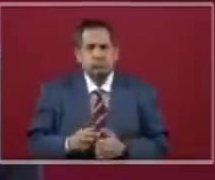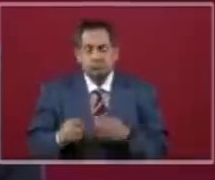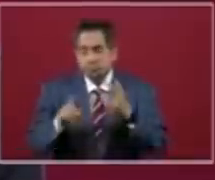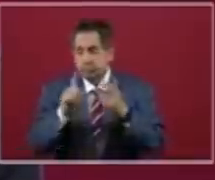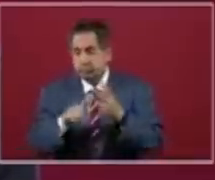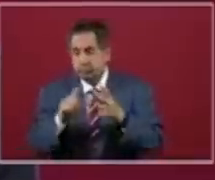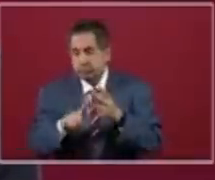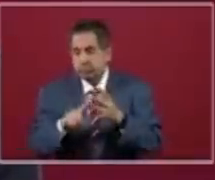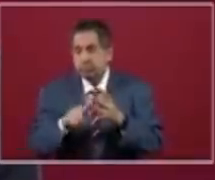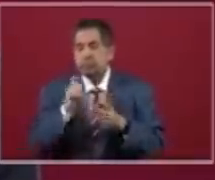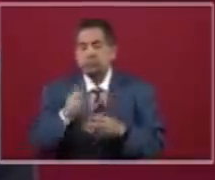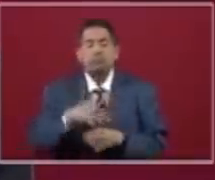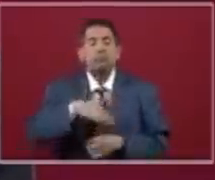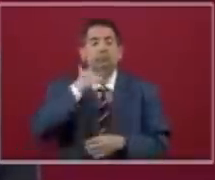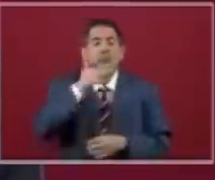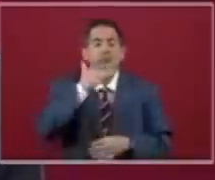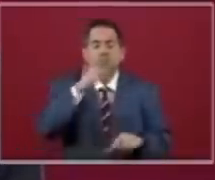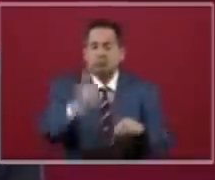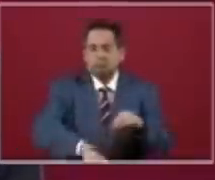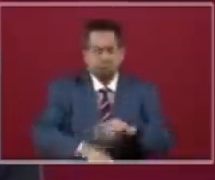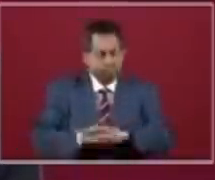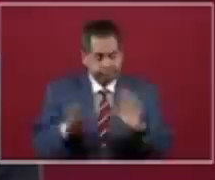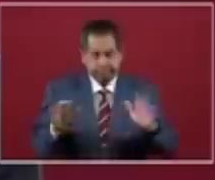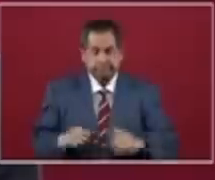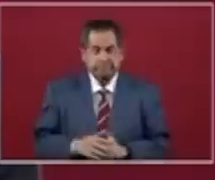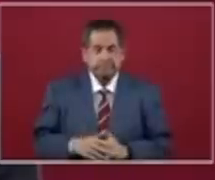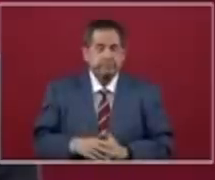tercera, acabar con la corrupción.